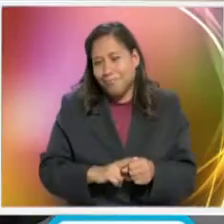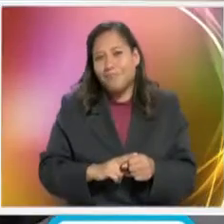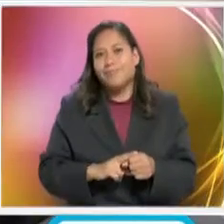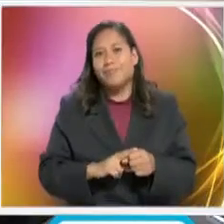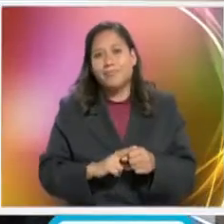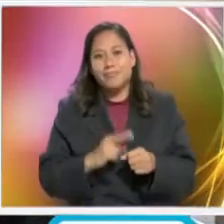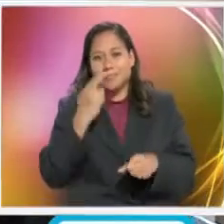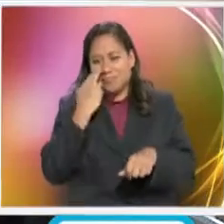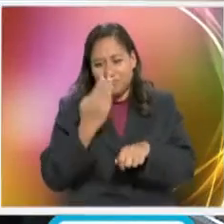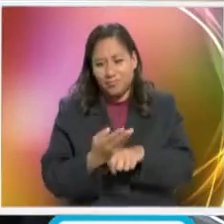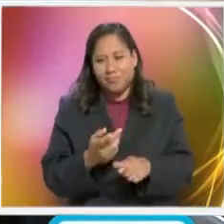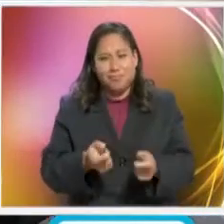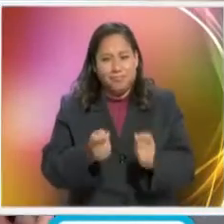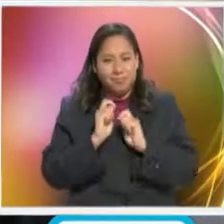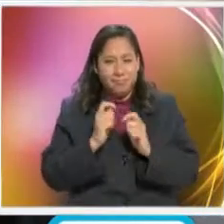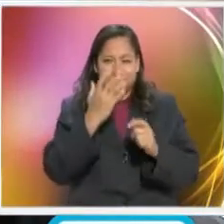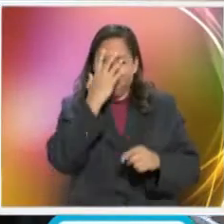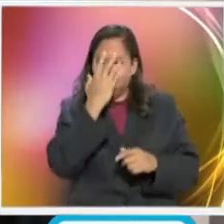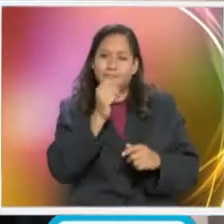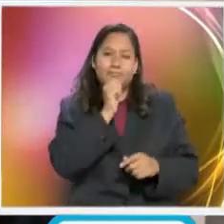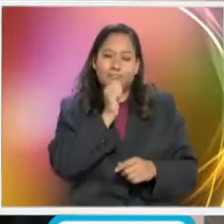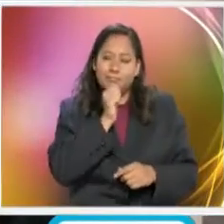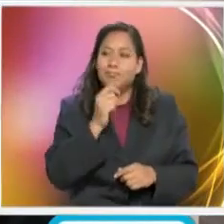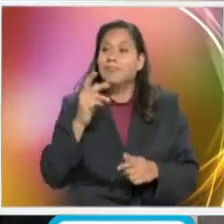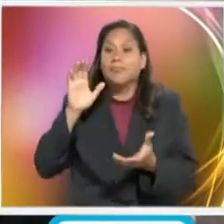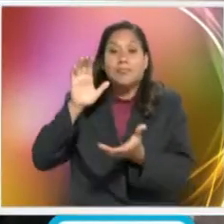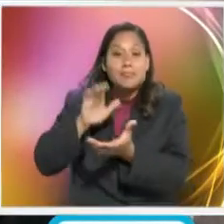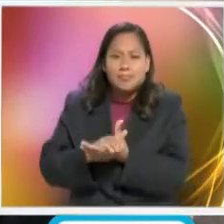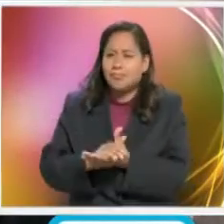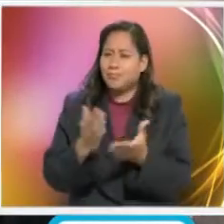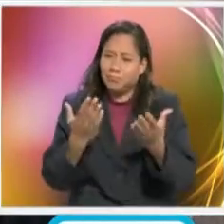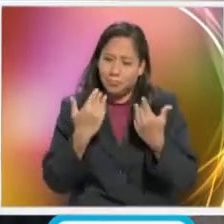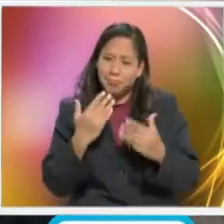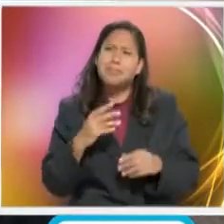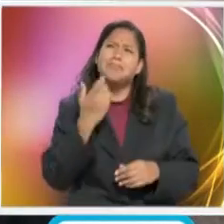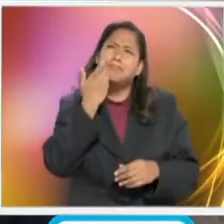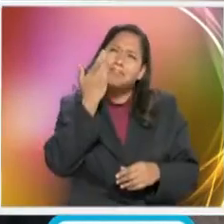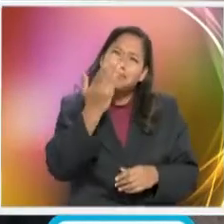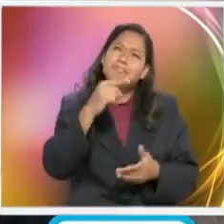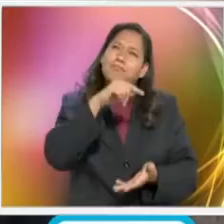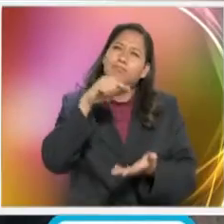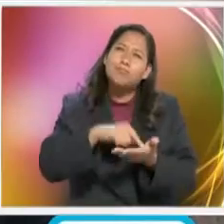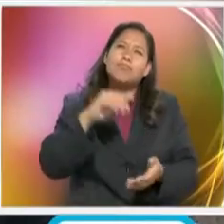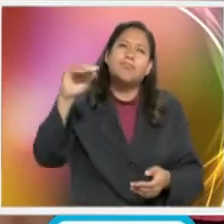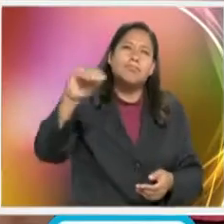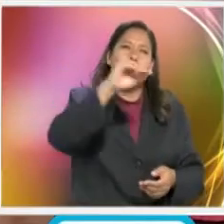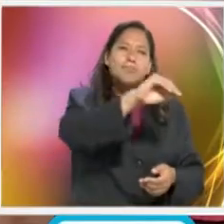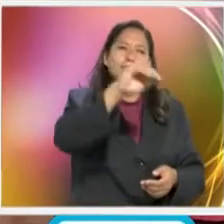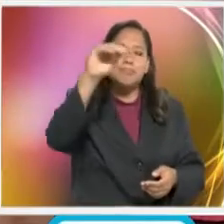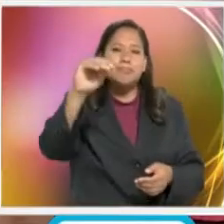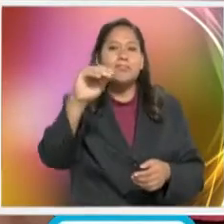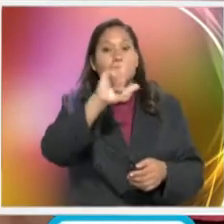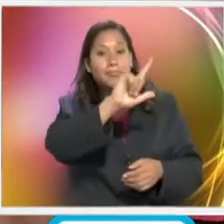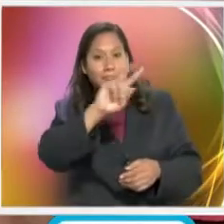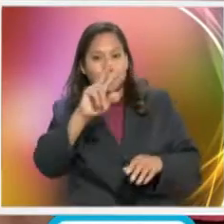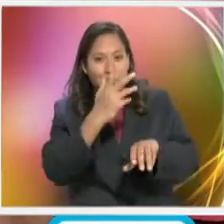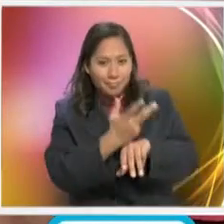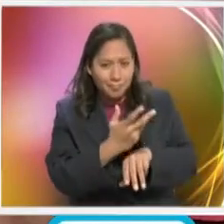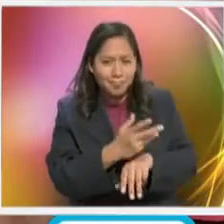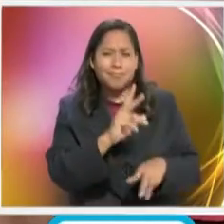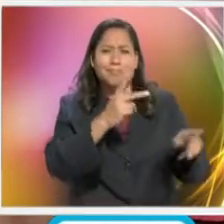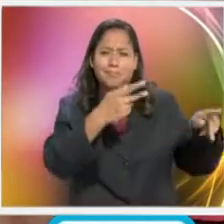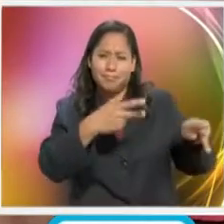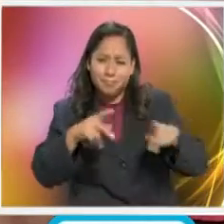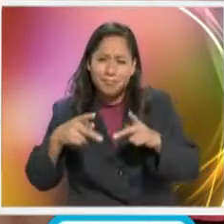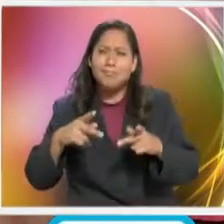mejor muchas responsabilidades, Sí. a muchos de ellos no se han casado. Entonces, ¿quién dice? Pues los lugares que se quieren ir es a Las Vegas, a la playa, A algunos